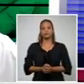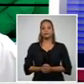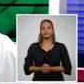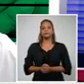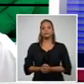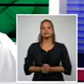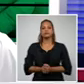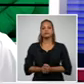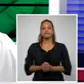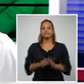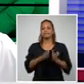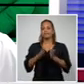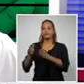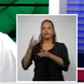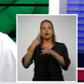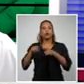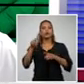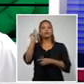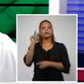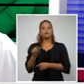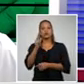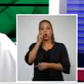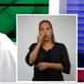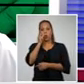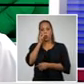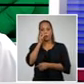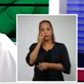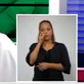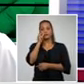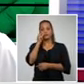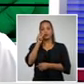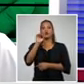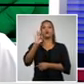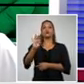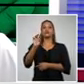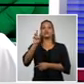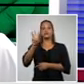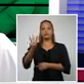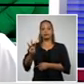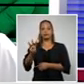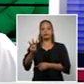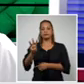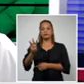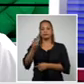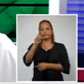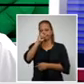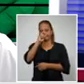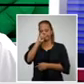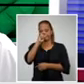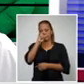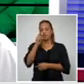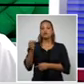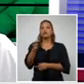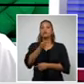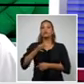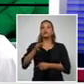Fallece un paciente masculino de 83 años de edad del municipio Bayamo, en la provincia de